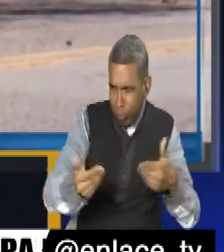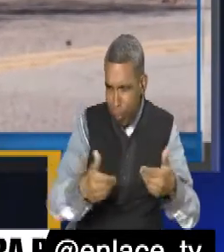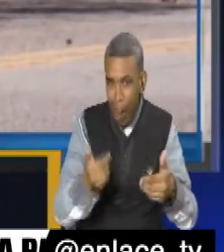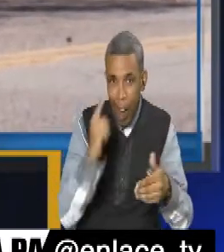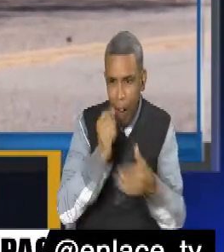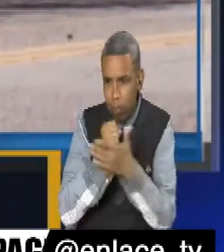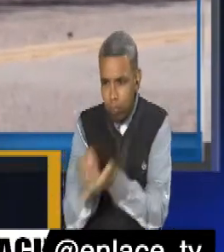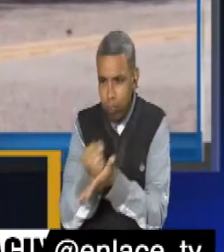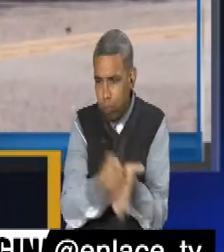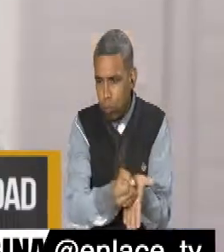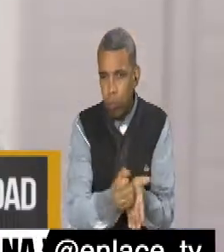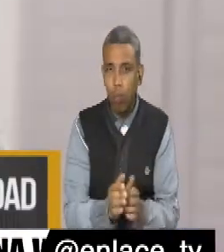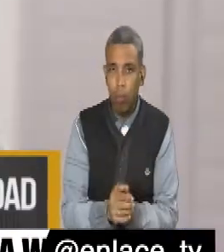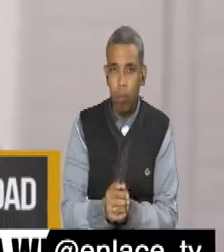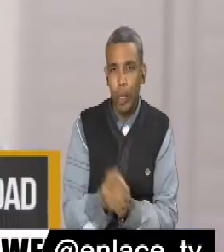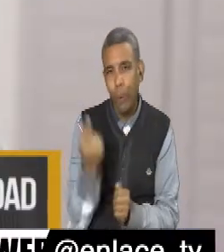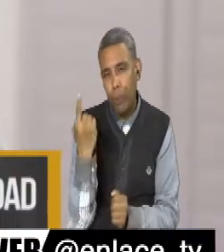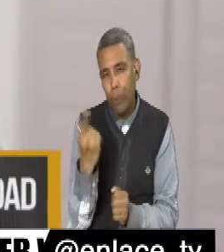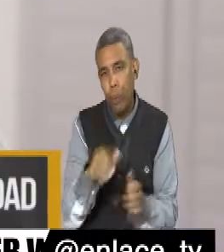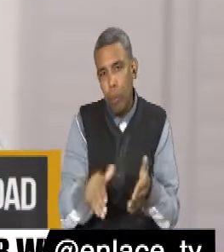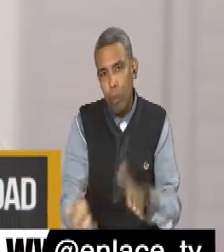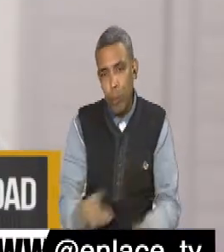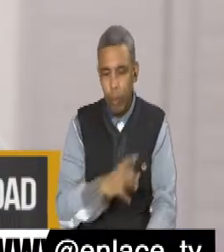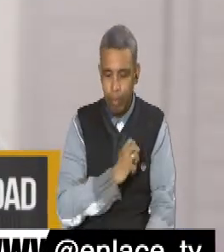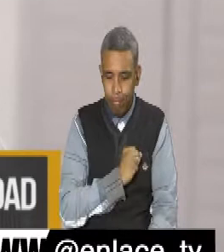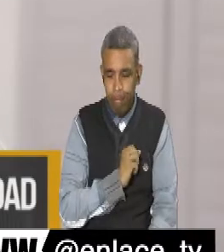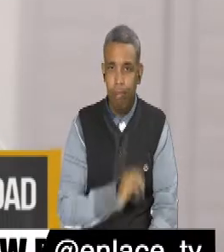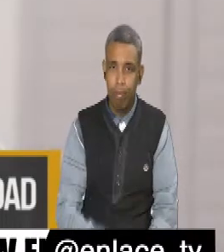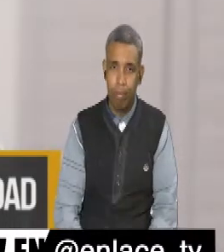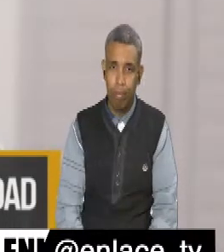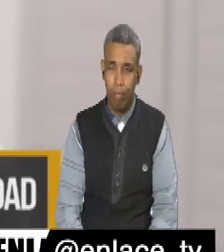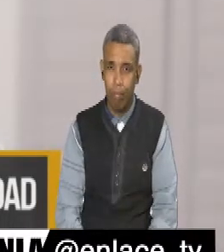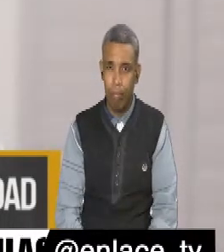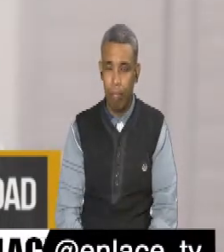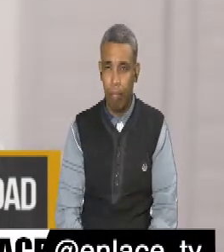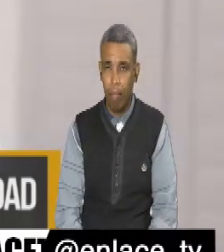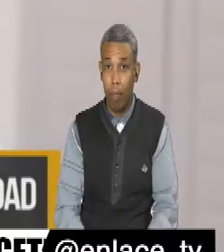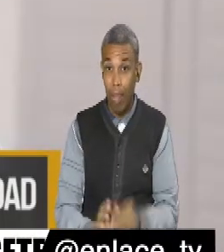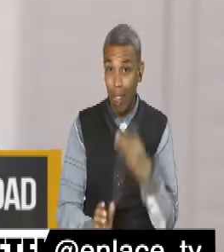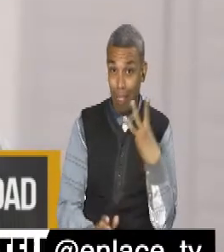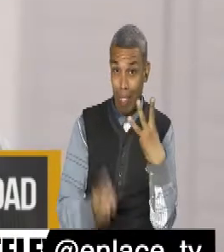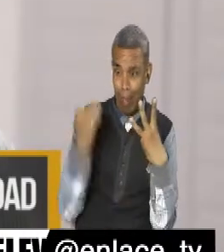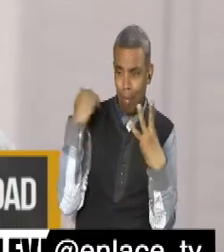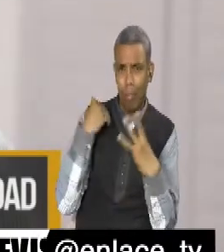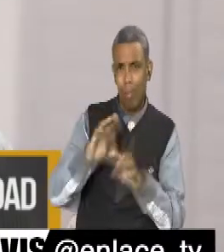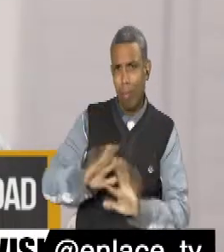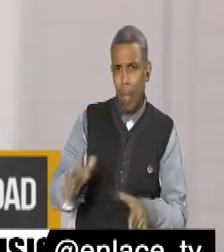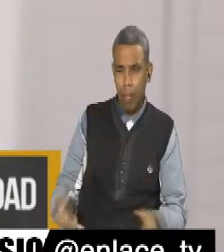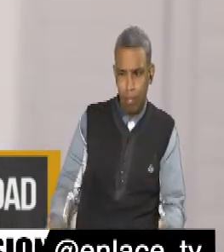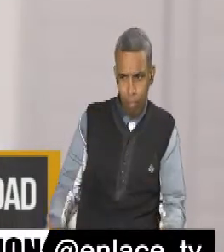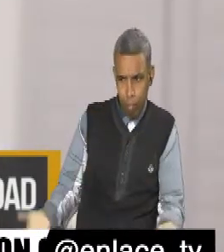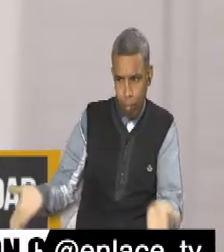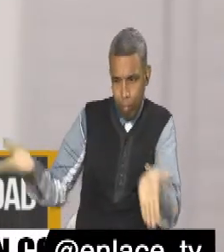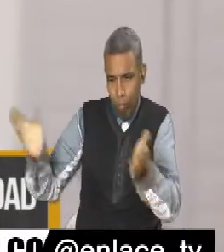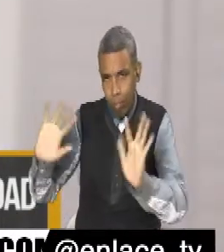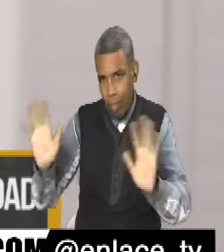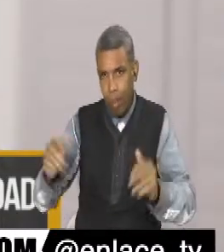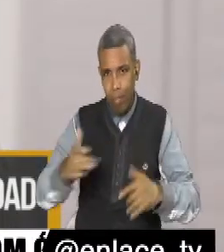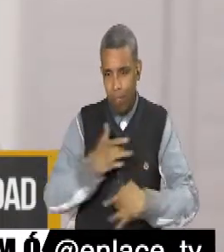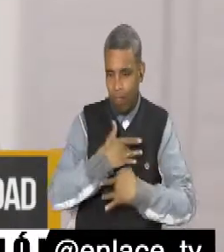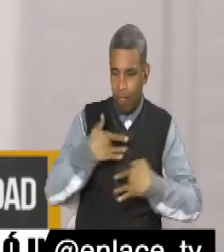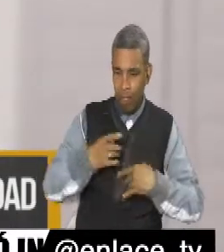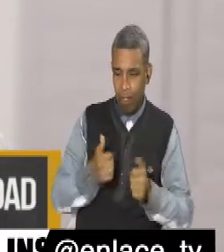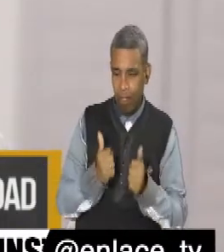en hospitalización en ese centro hospitalario y 3 pacientes fueron evacuados con el concurso del CRUE municipal o